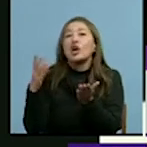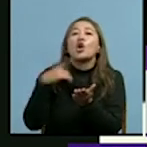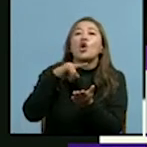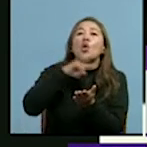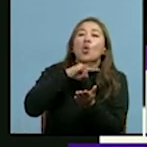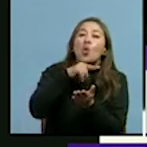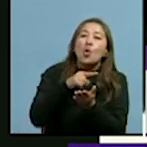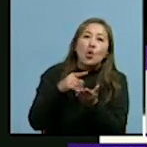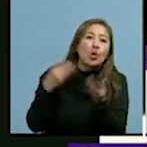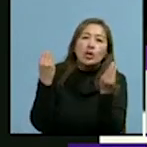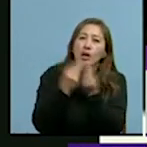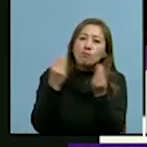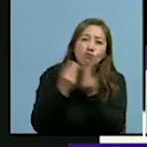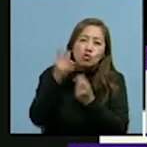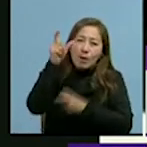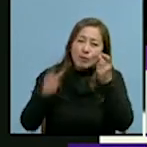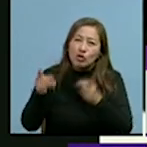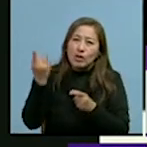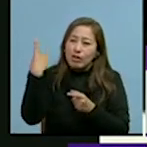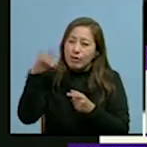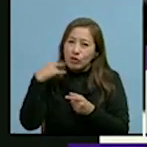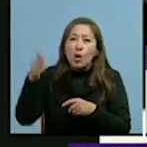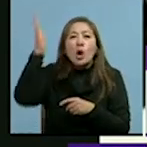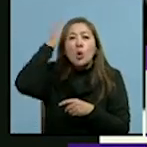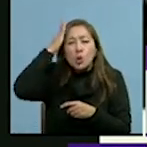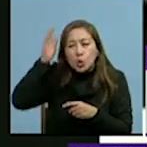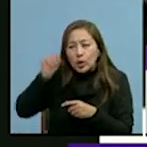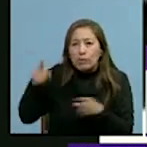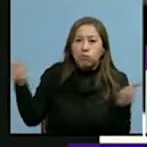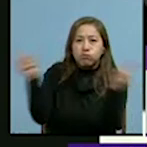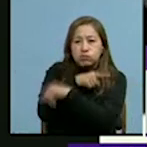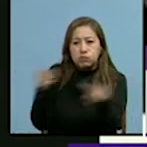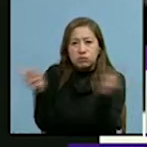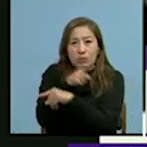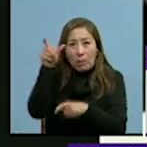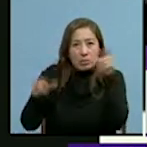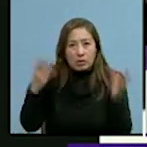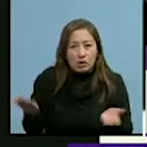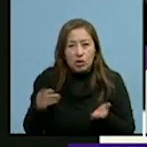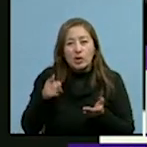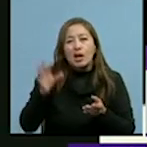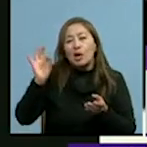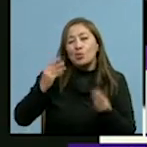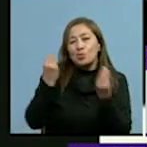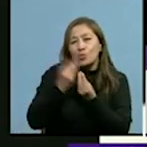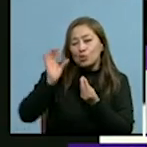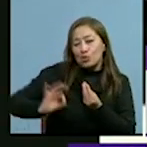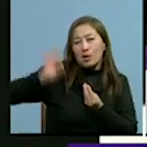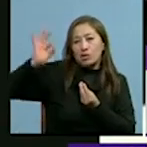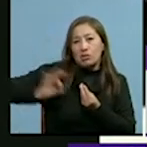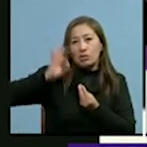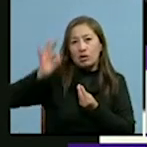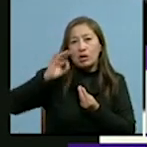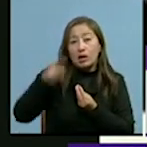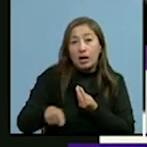provincia del norte con más presencia boliviana, con más tradición, y no solo migraciones recientes, sino que hace muchísimo, inclusive